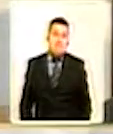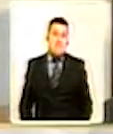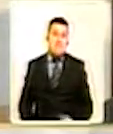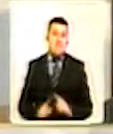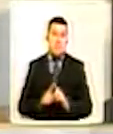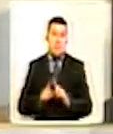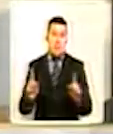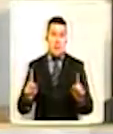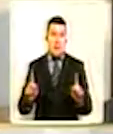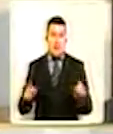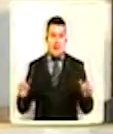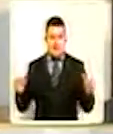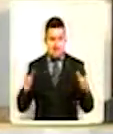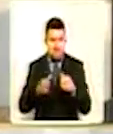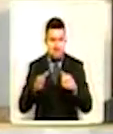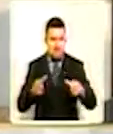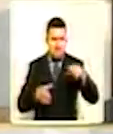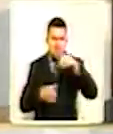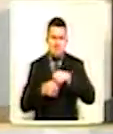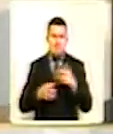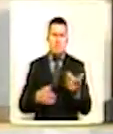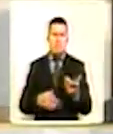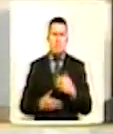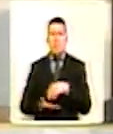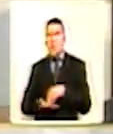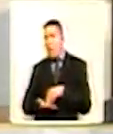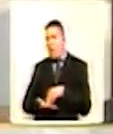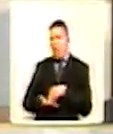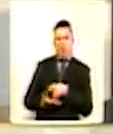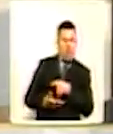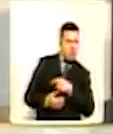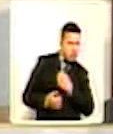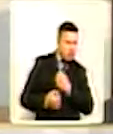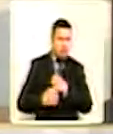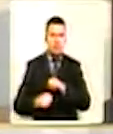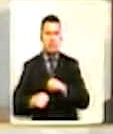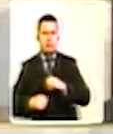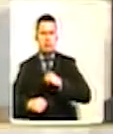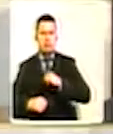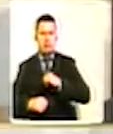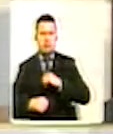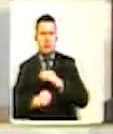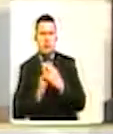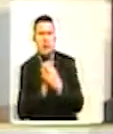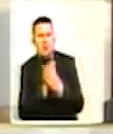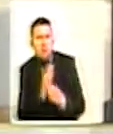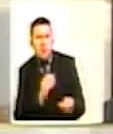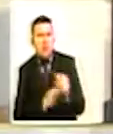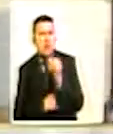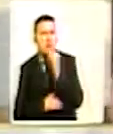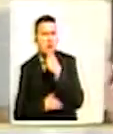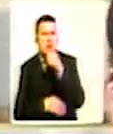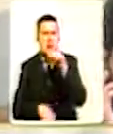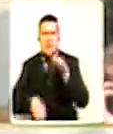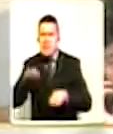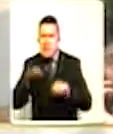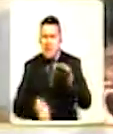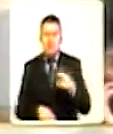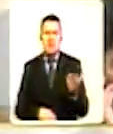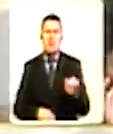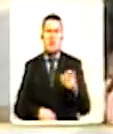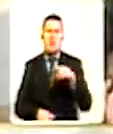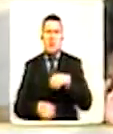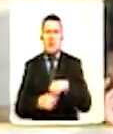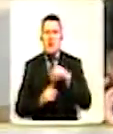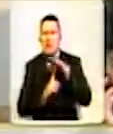pero principalmente de aquellos que están en estado de vulnerabilidad. de los pobres, de quienes sufren la desigualdad, de quienes